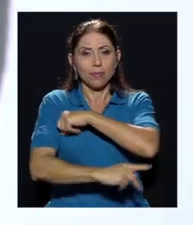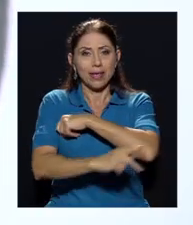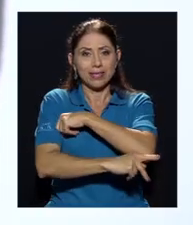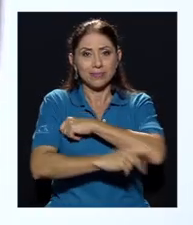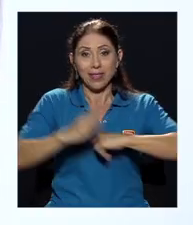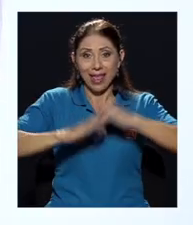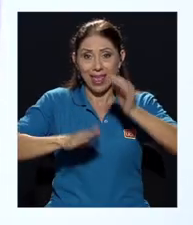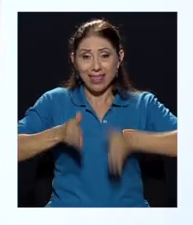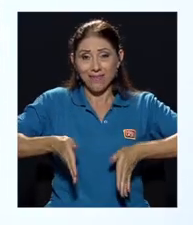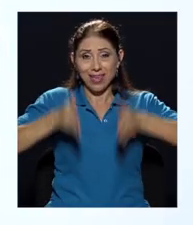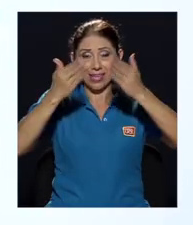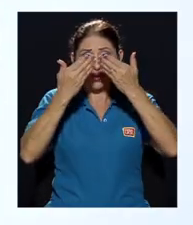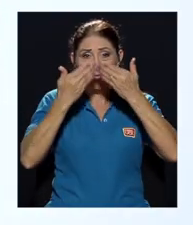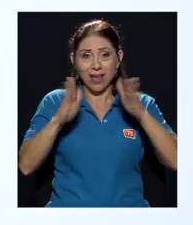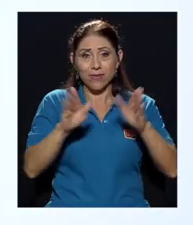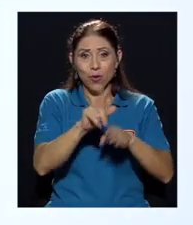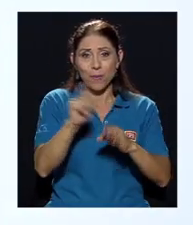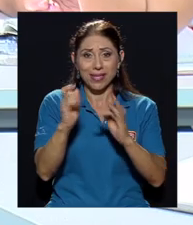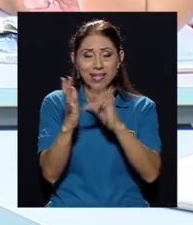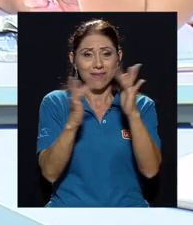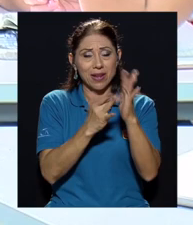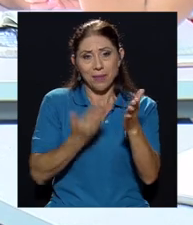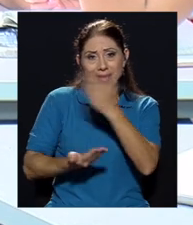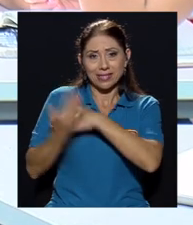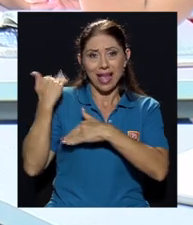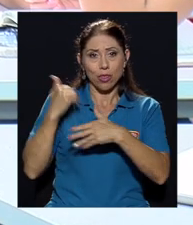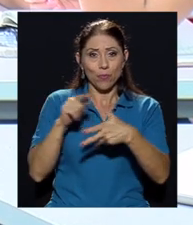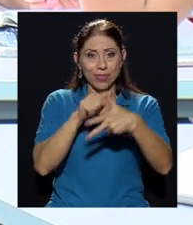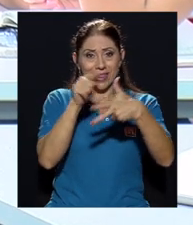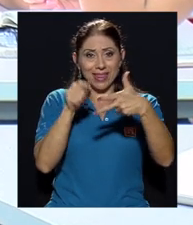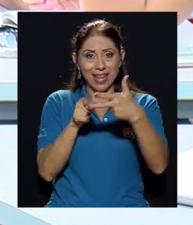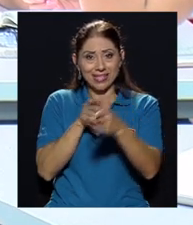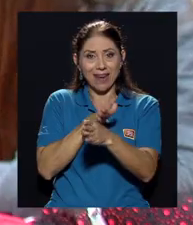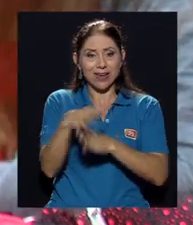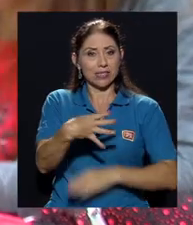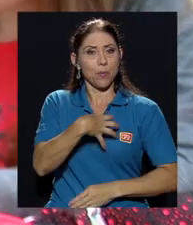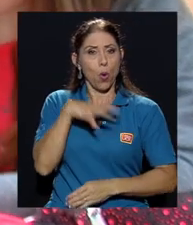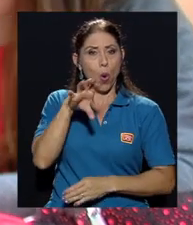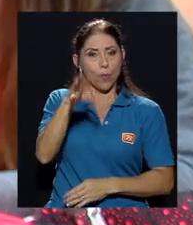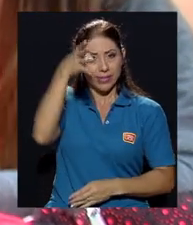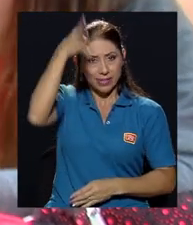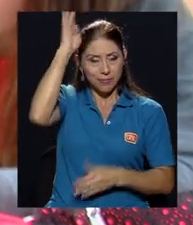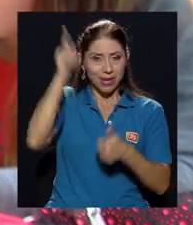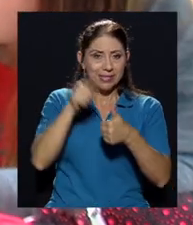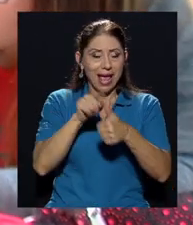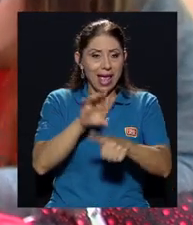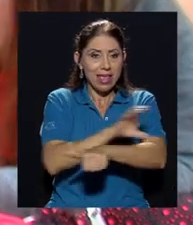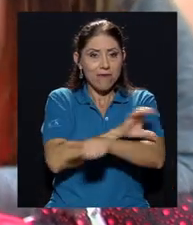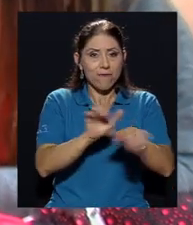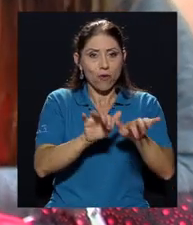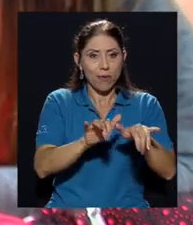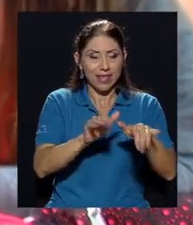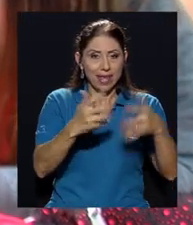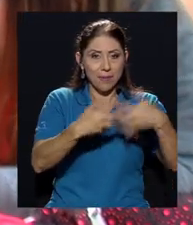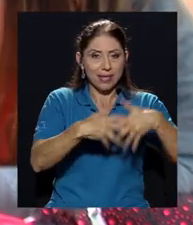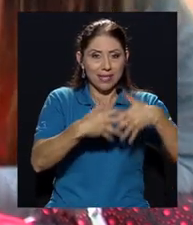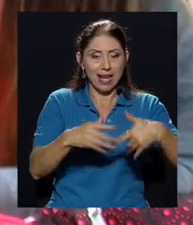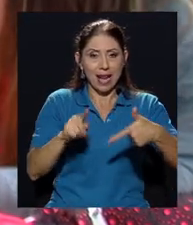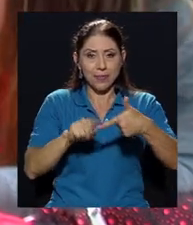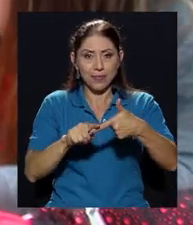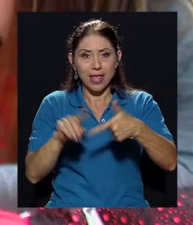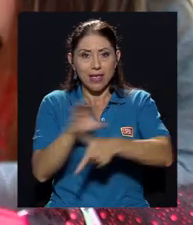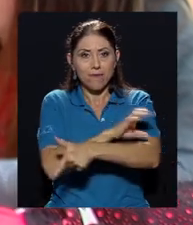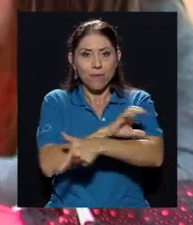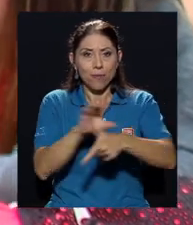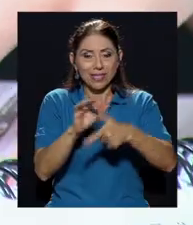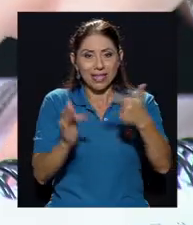edificación se abrió en abril pasado y alberga tres carreras propias de la sede de Esparza: Informática Empresarial, Informática y